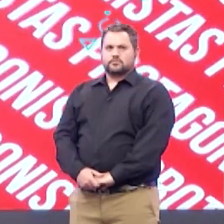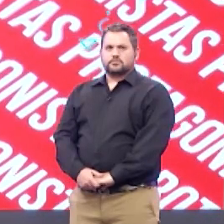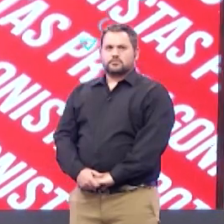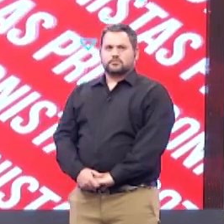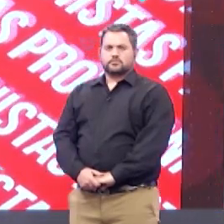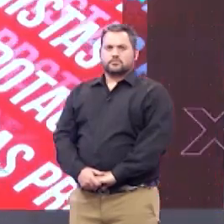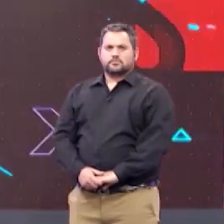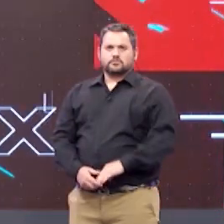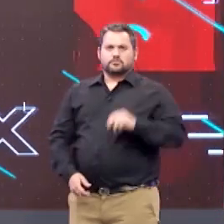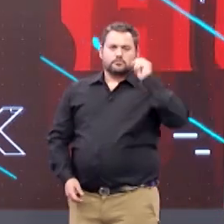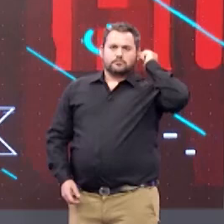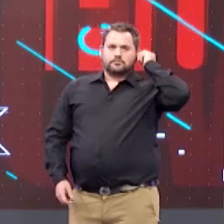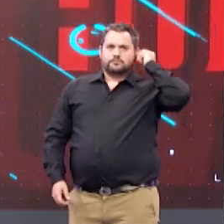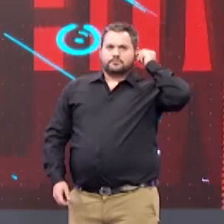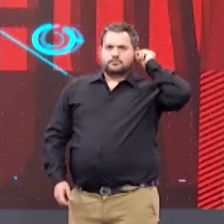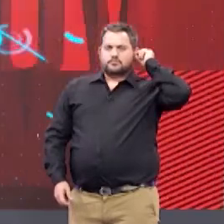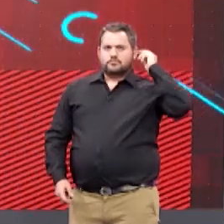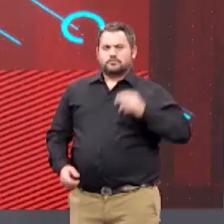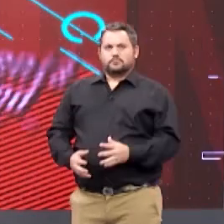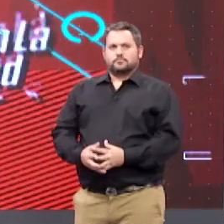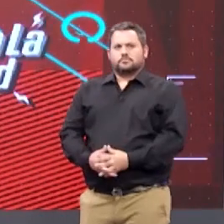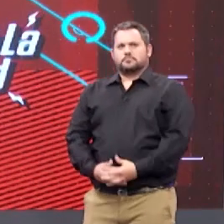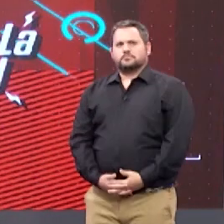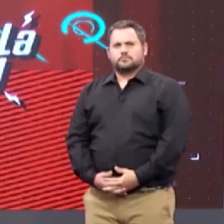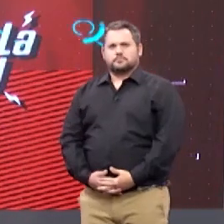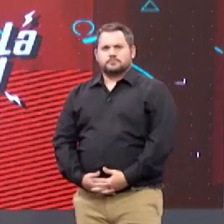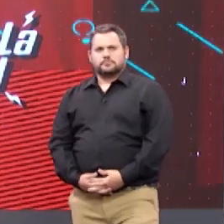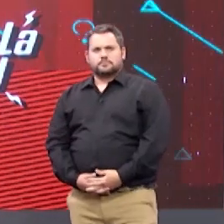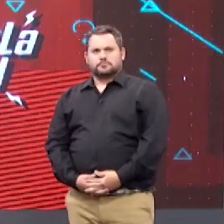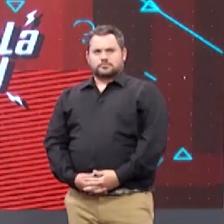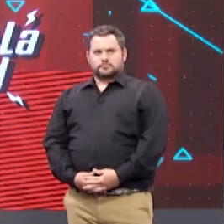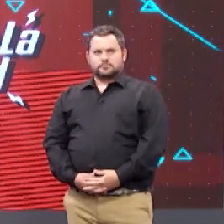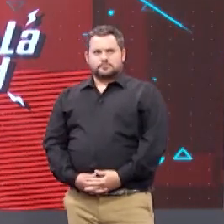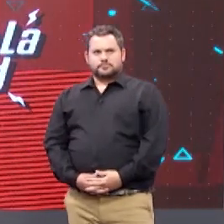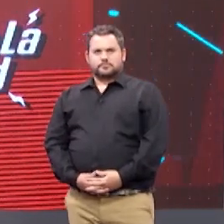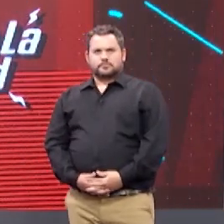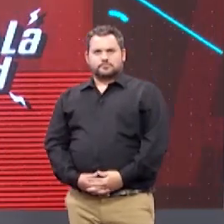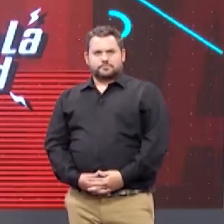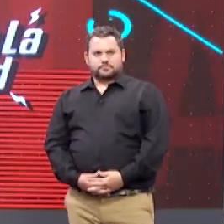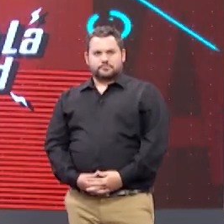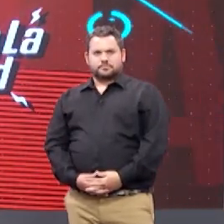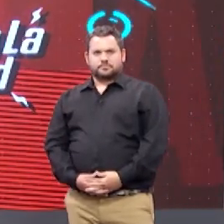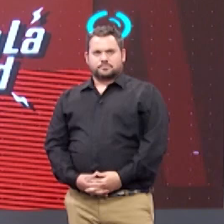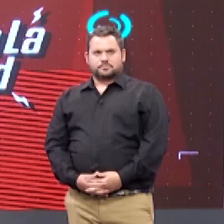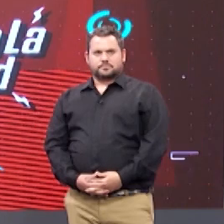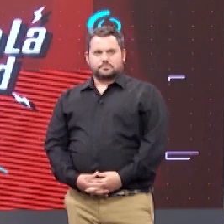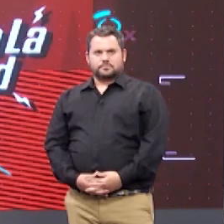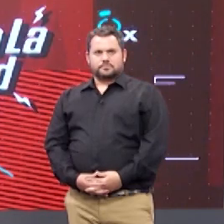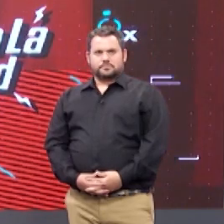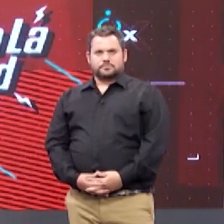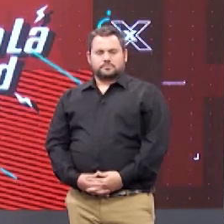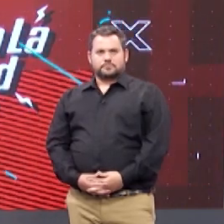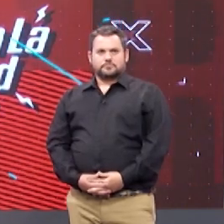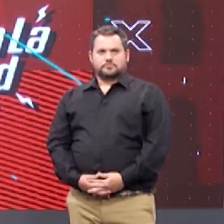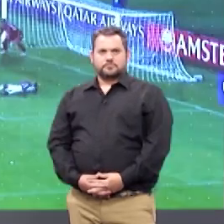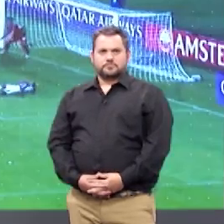Ricky, que lo hacen un... Después de su condición de clásico, en definitiva, pero el pronóstico lo transforman en